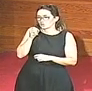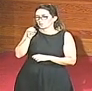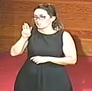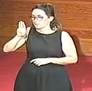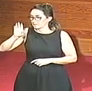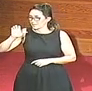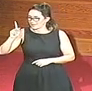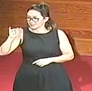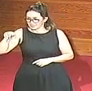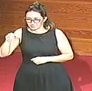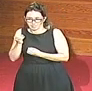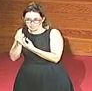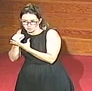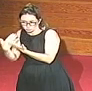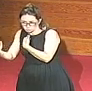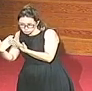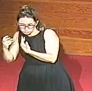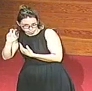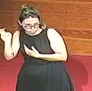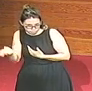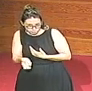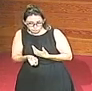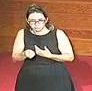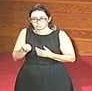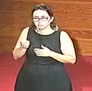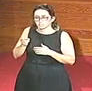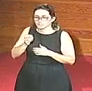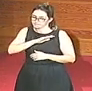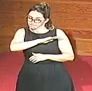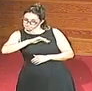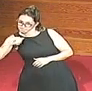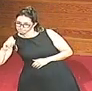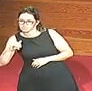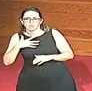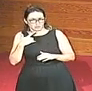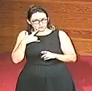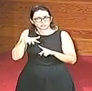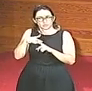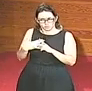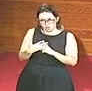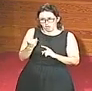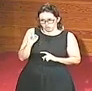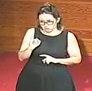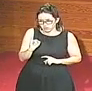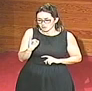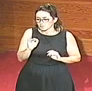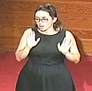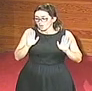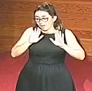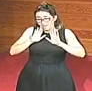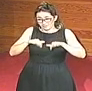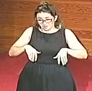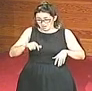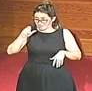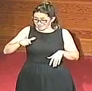con su gobierno. Bueno, los han llamado a consultas. O sea, que esto pasa y esto se abre. Pero al final están vetando también a los medios